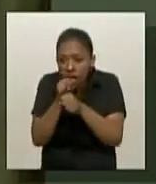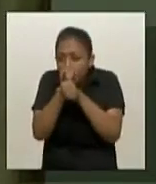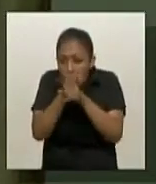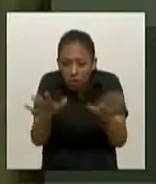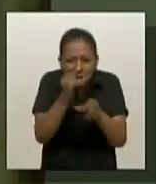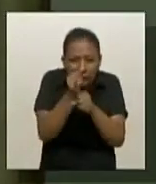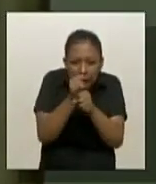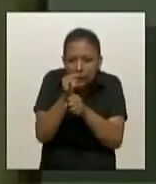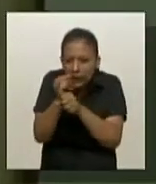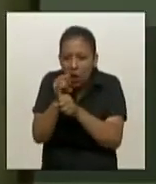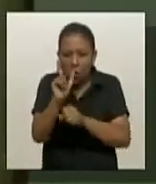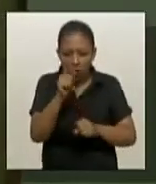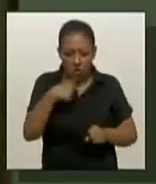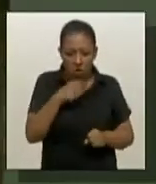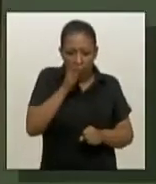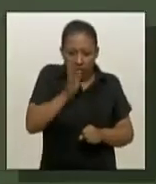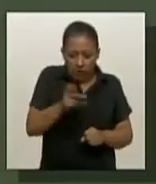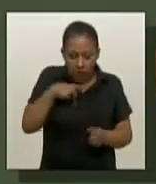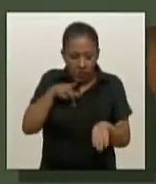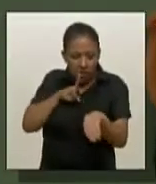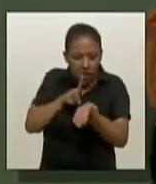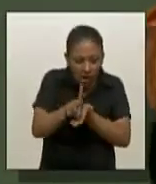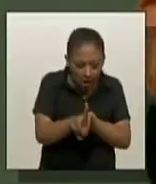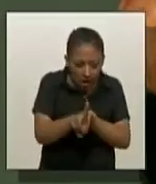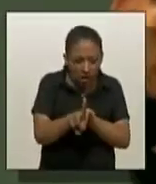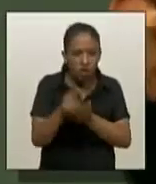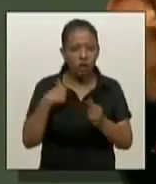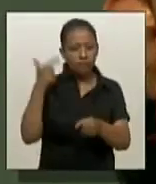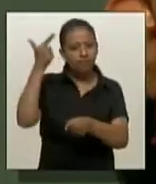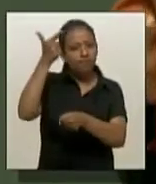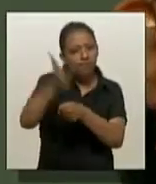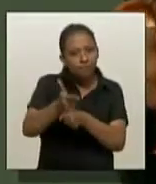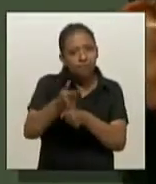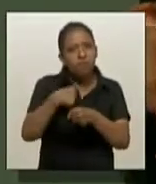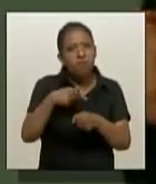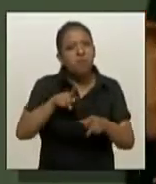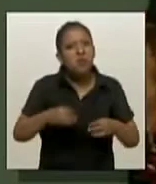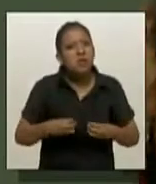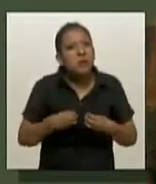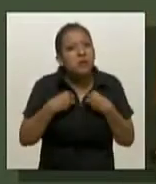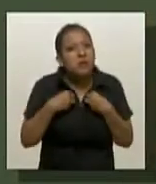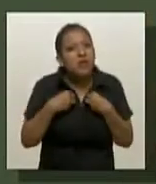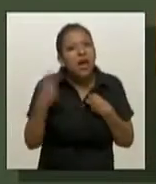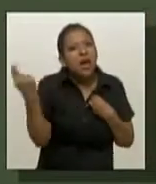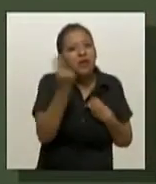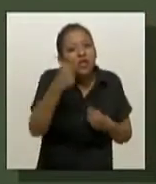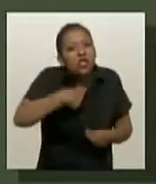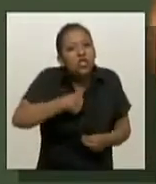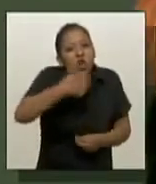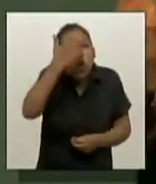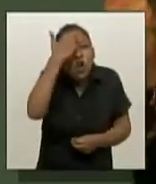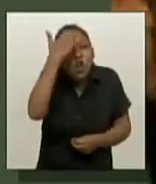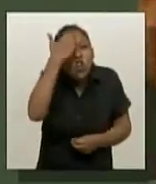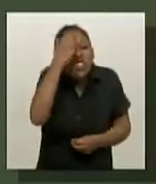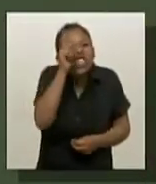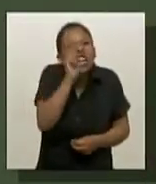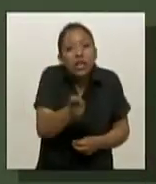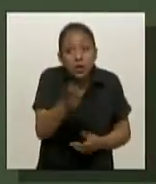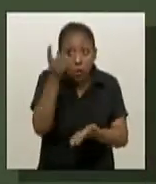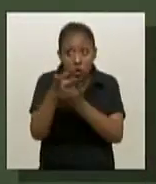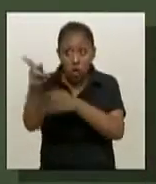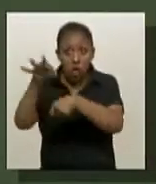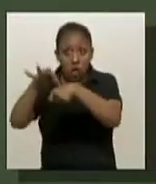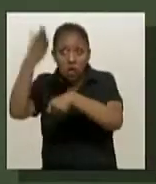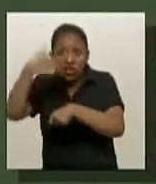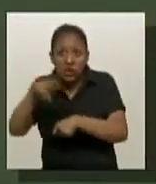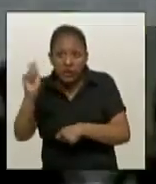que asumes estos derechos, te vas dando cuenta que tu vida depende de tu conocimiento, no solo del conocimiento